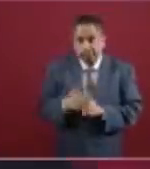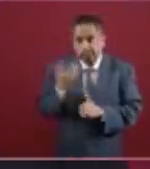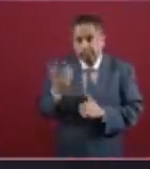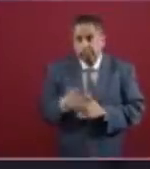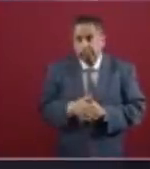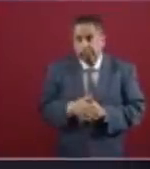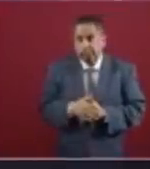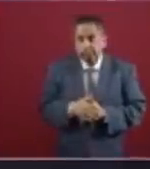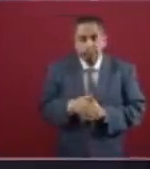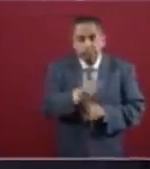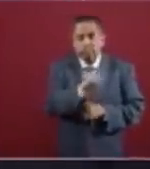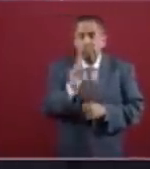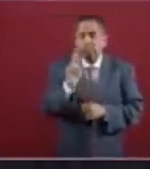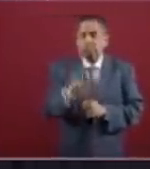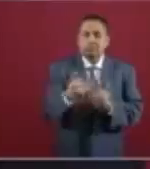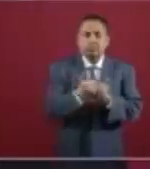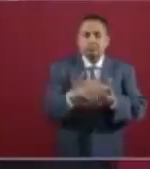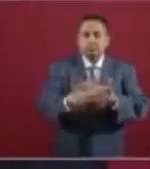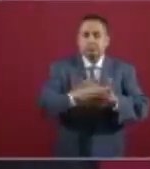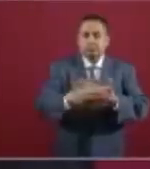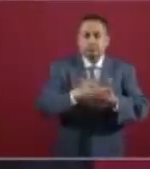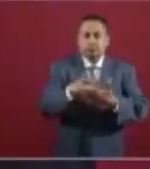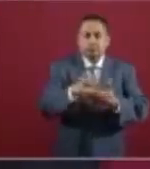son como la humedad,